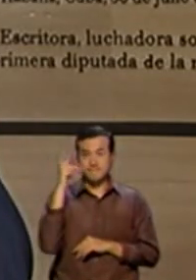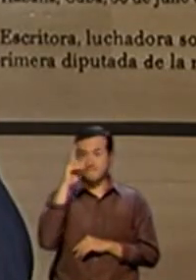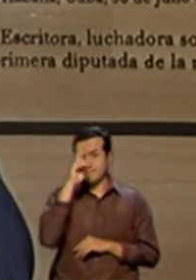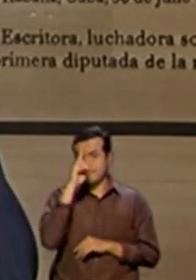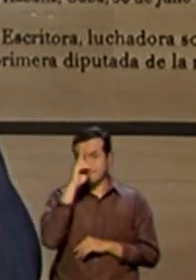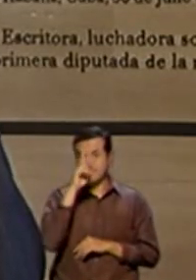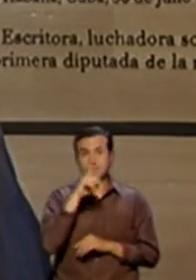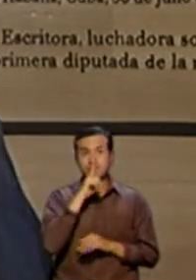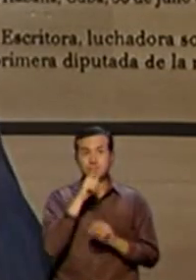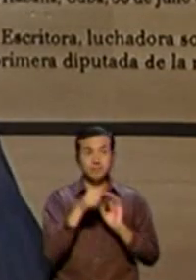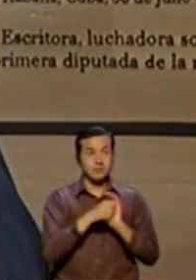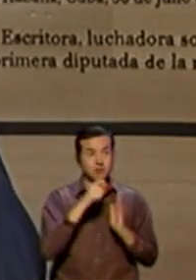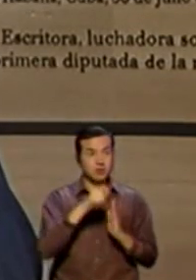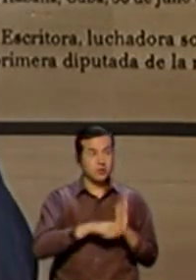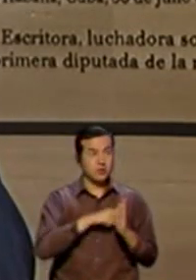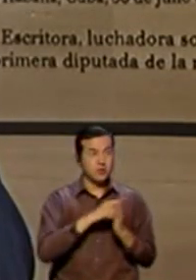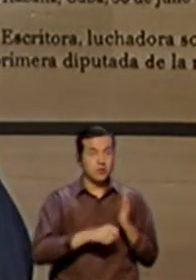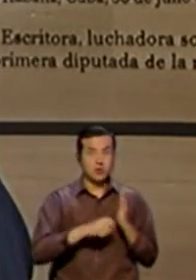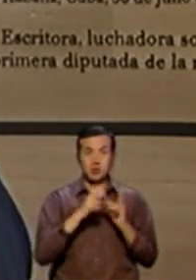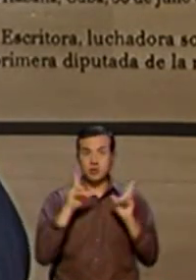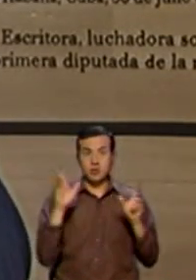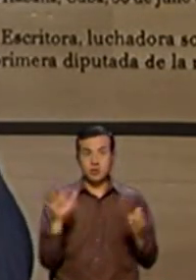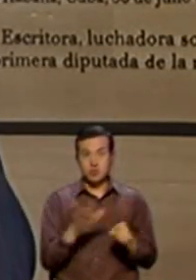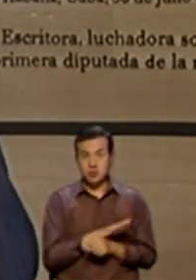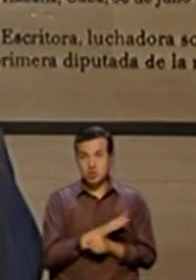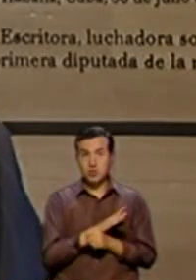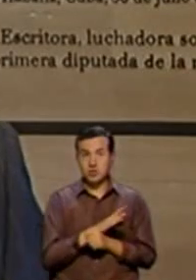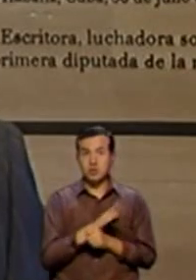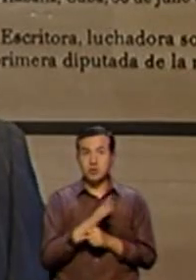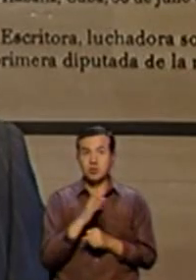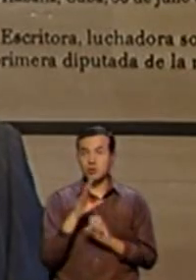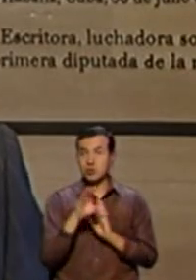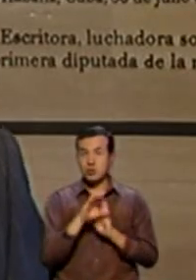un veto total dentro de un supuesto veto parcial por inconstitucionalidad.